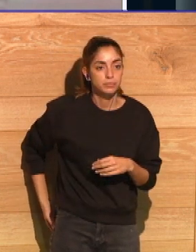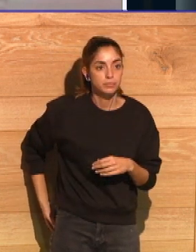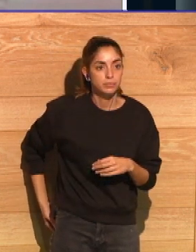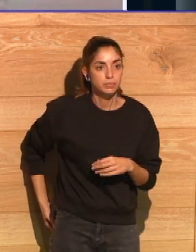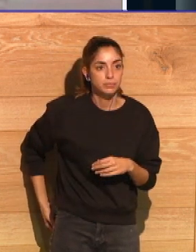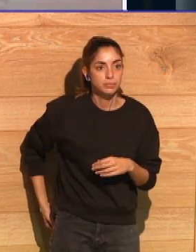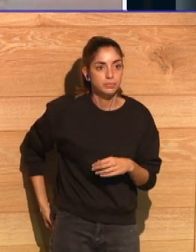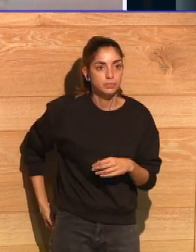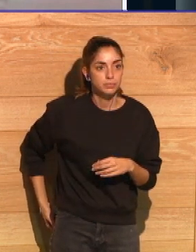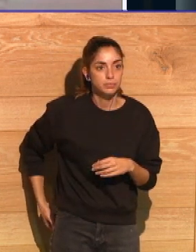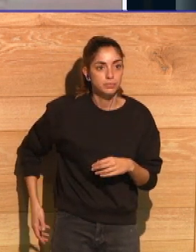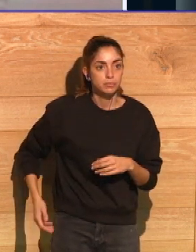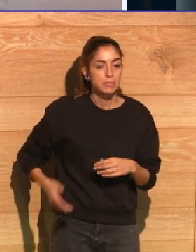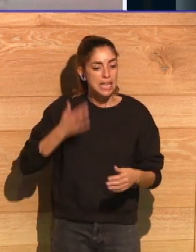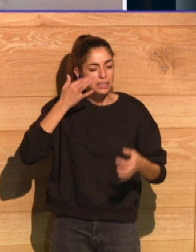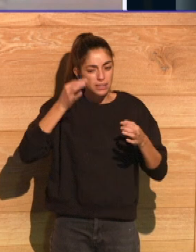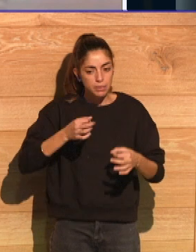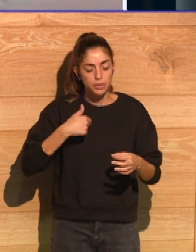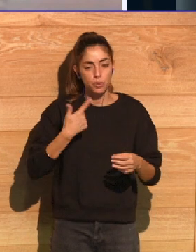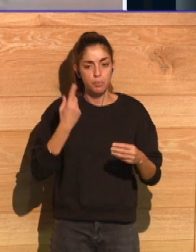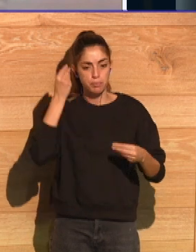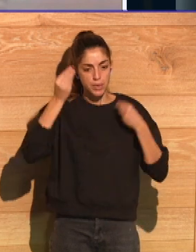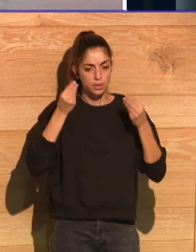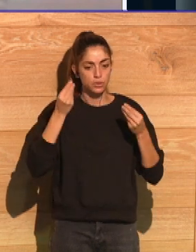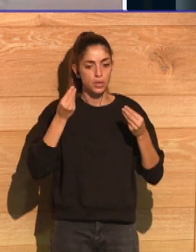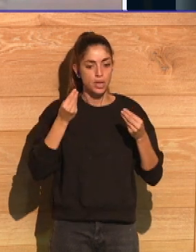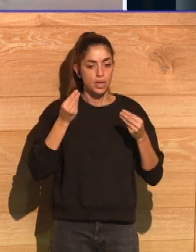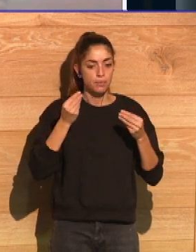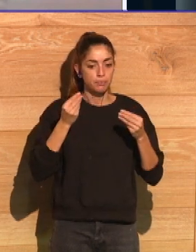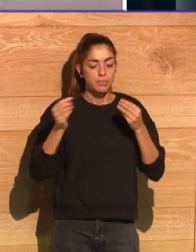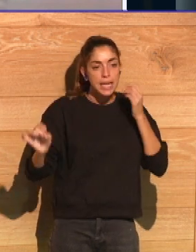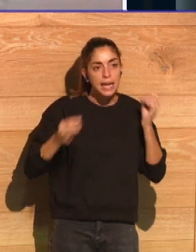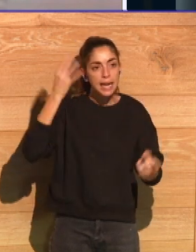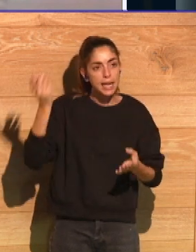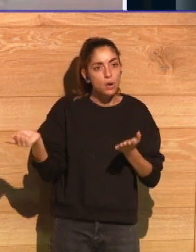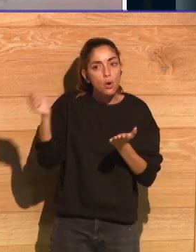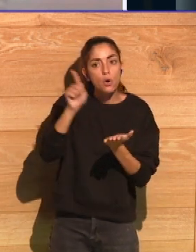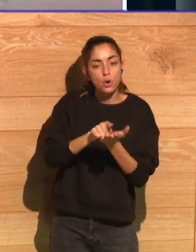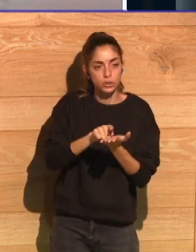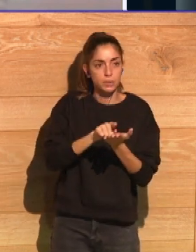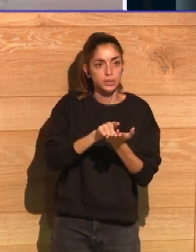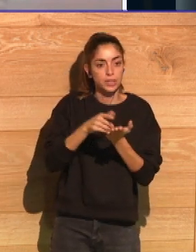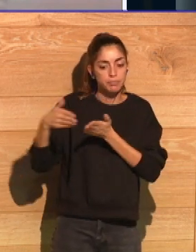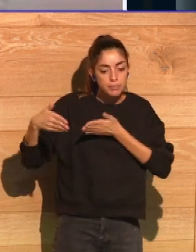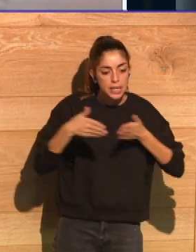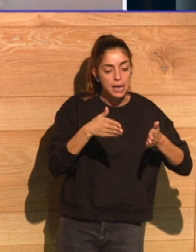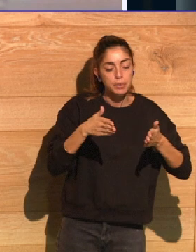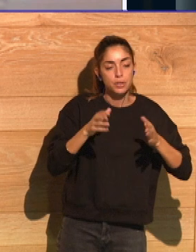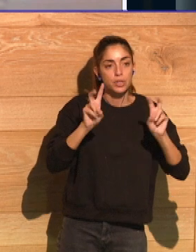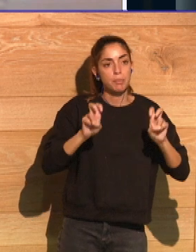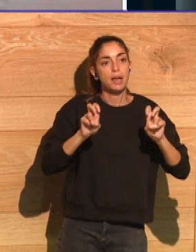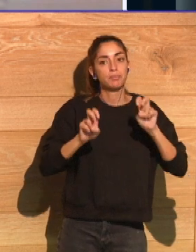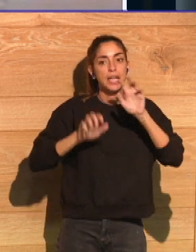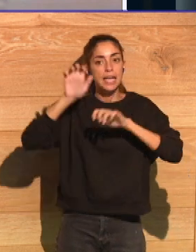En realidad, creo que recreé ese camino por el campo, esa escalada